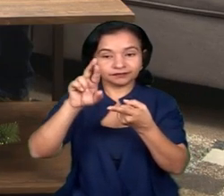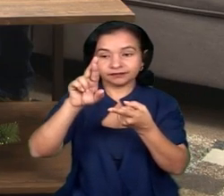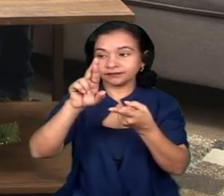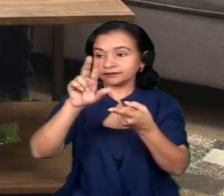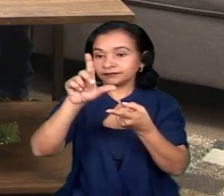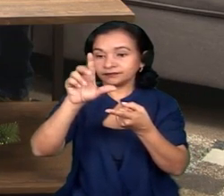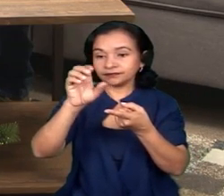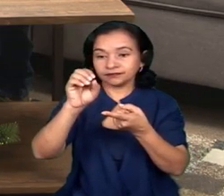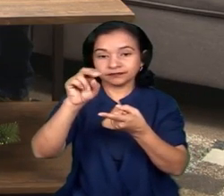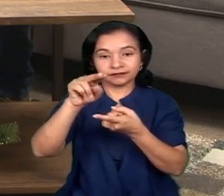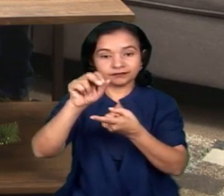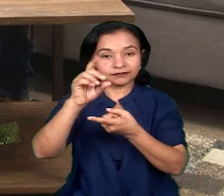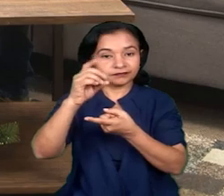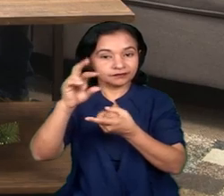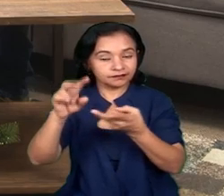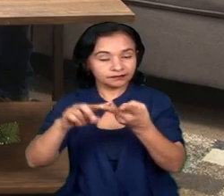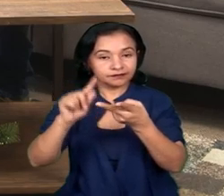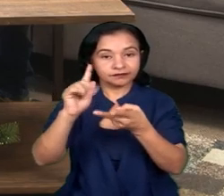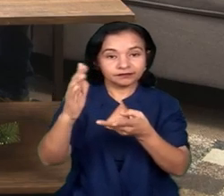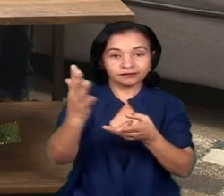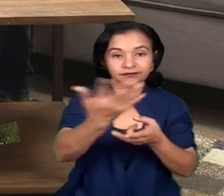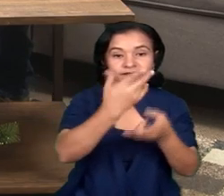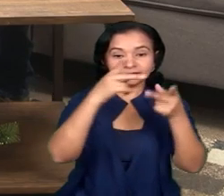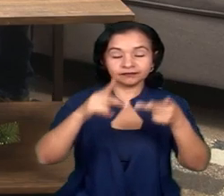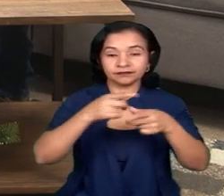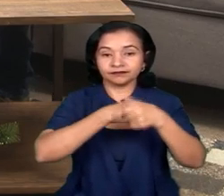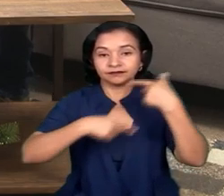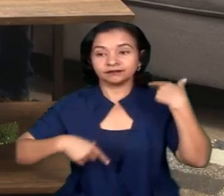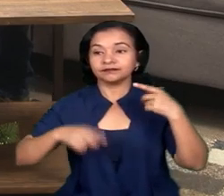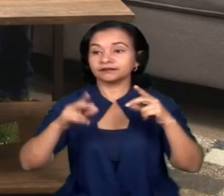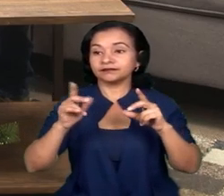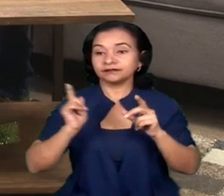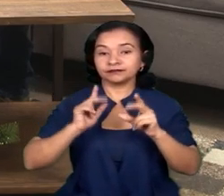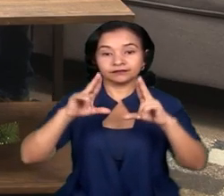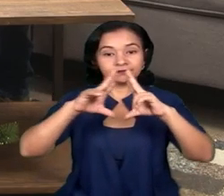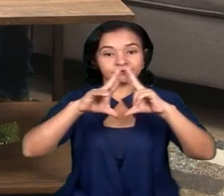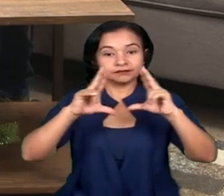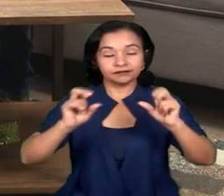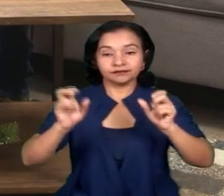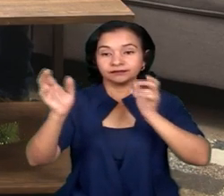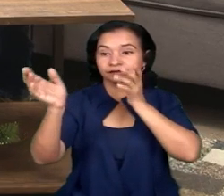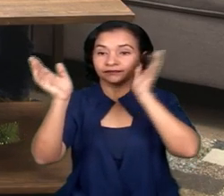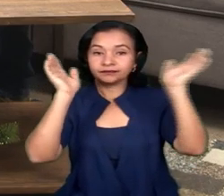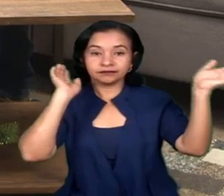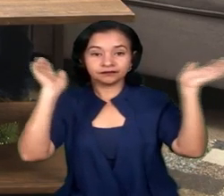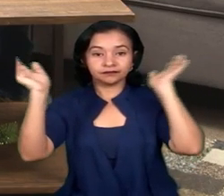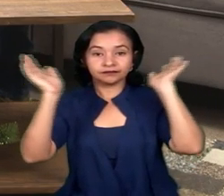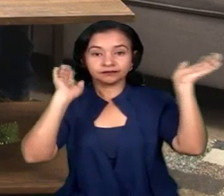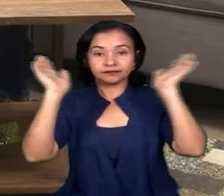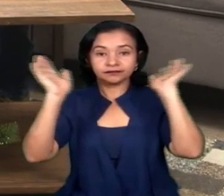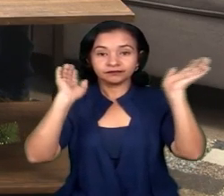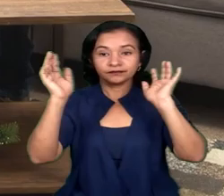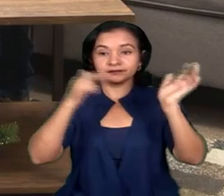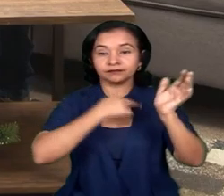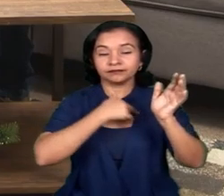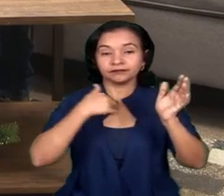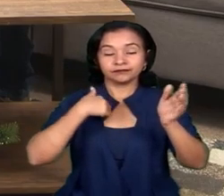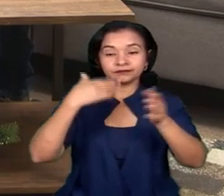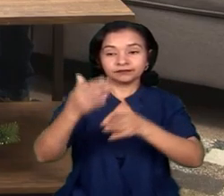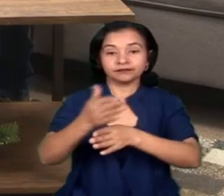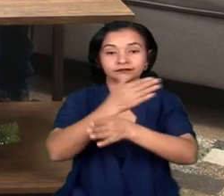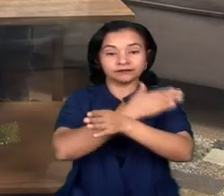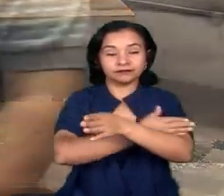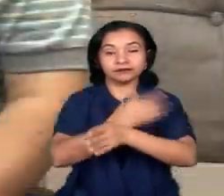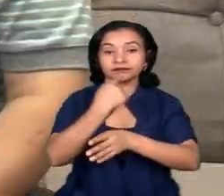el empresariado que tenemos en nuestro país. Igualmente con los comerciantes hemos venido, como te decía anteriormente,